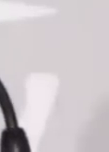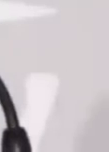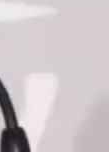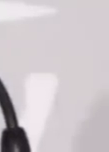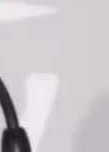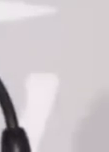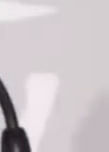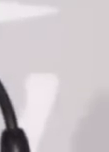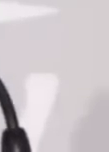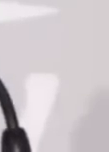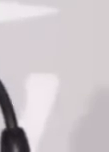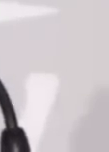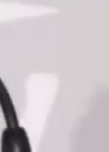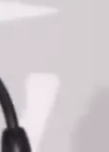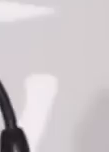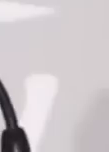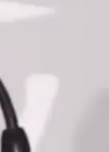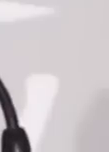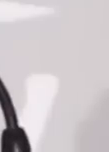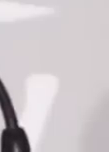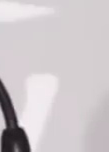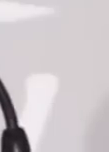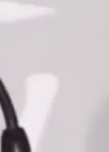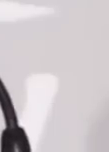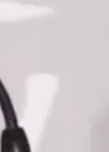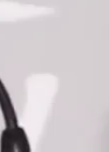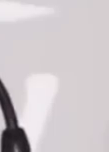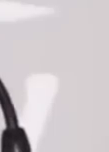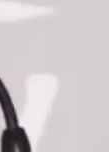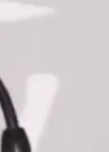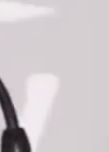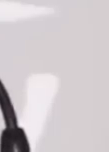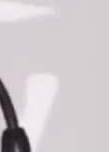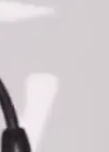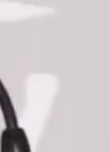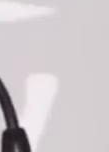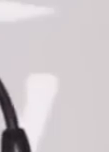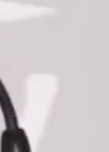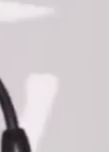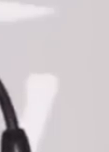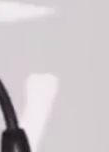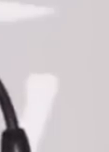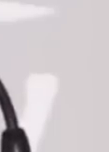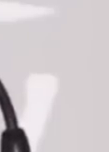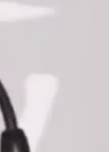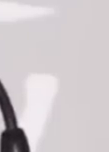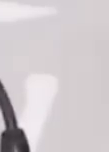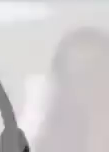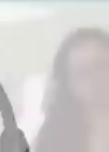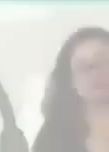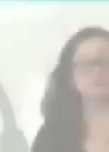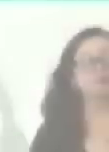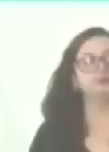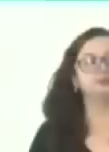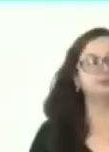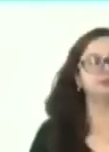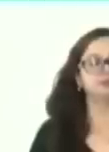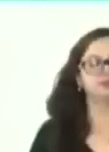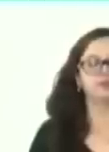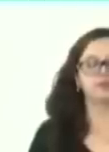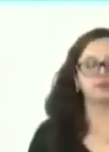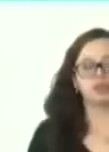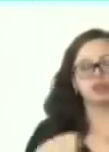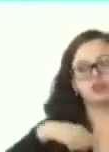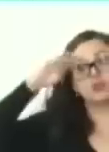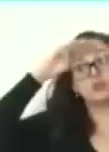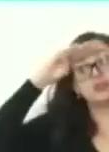mayo, con base en información del gobierno estatal y de la Secretaría de Hacienda y Crédito Público. La